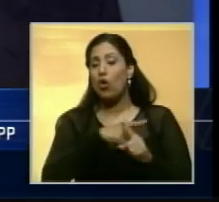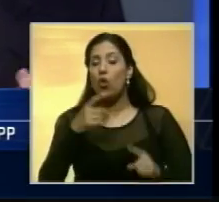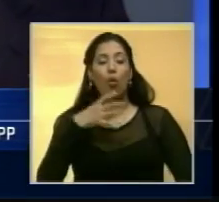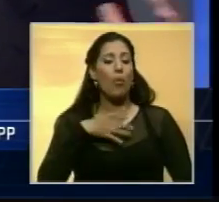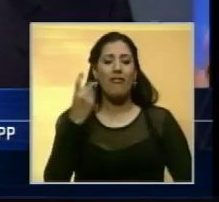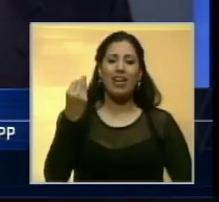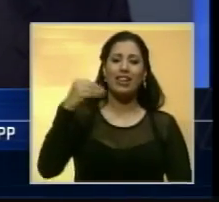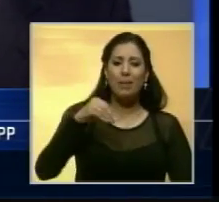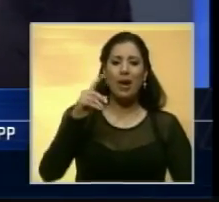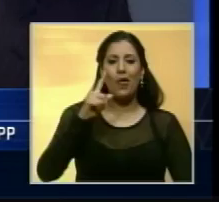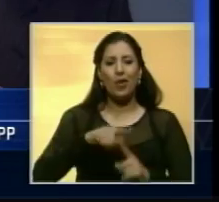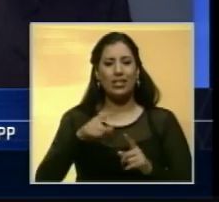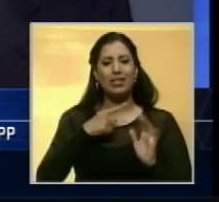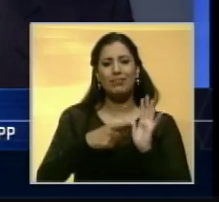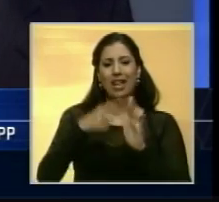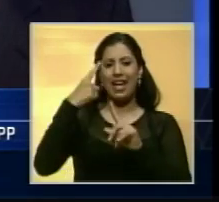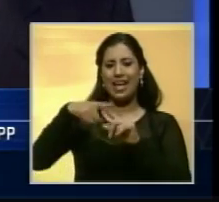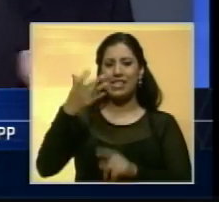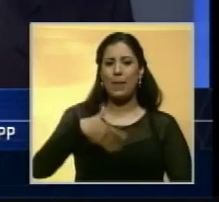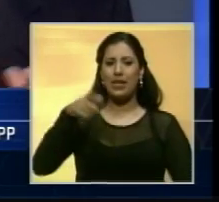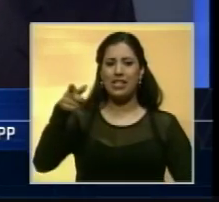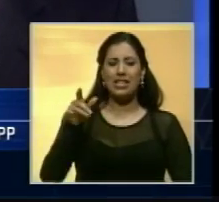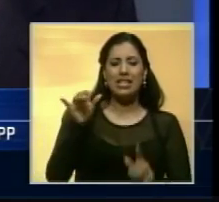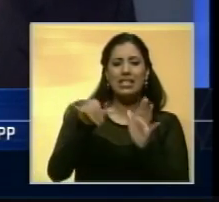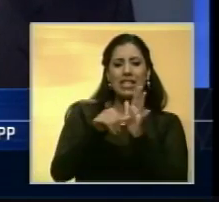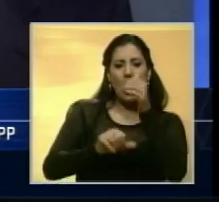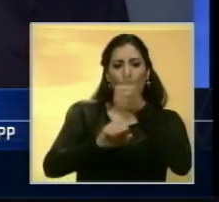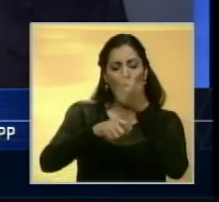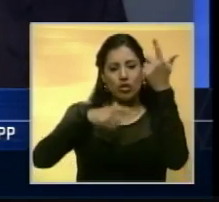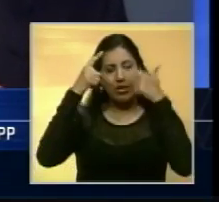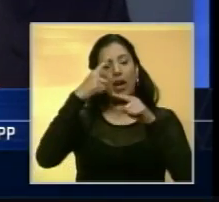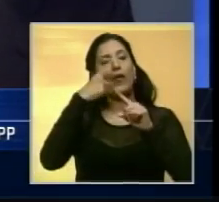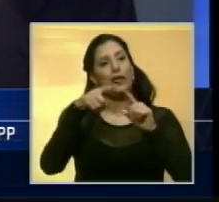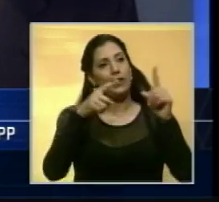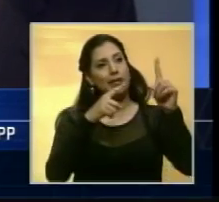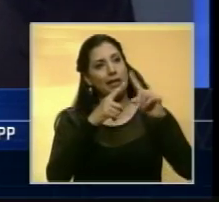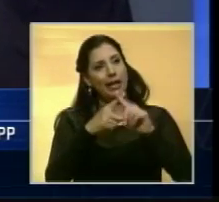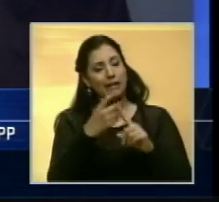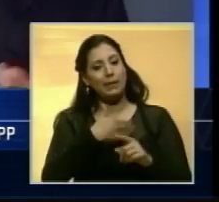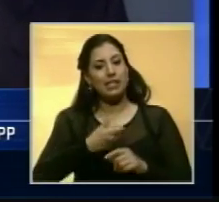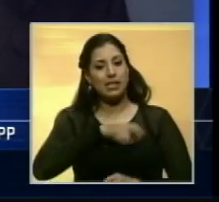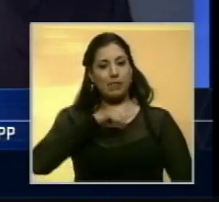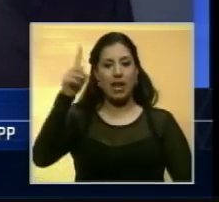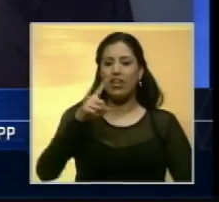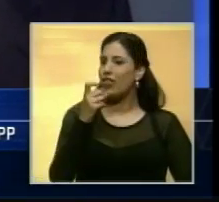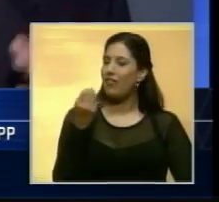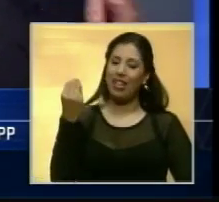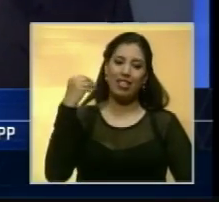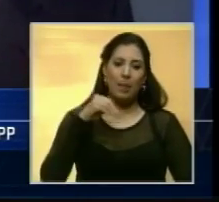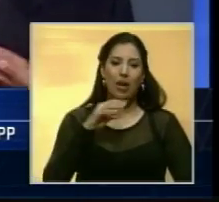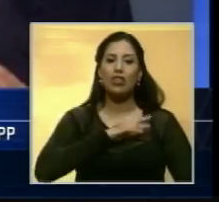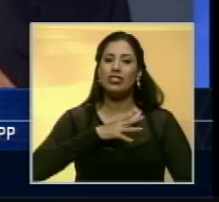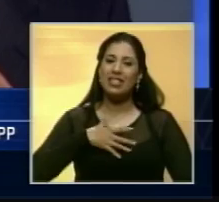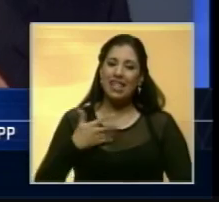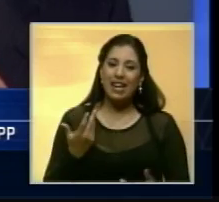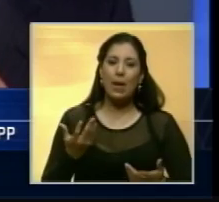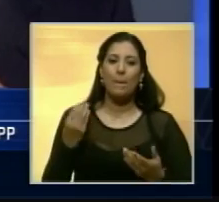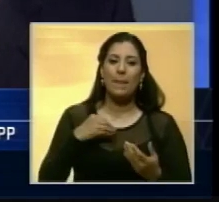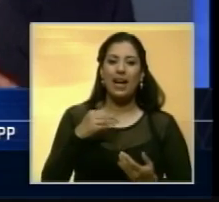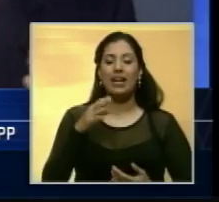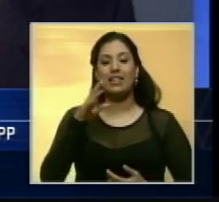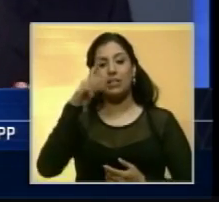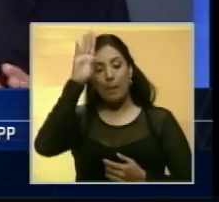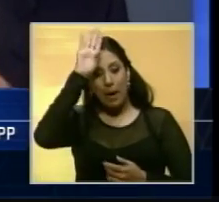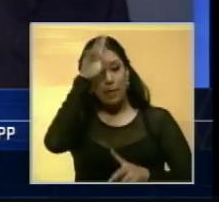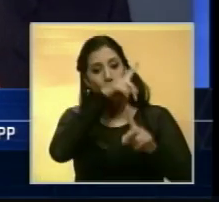que no es suficiente porque esos expresidentes son cercanos al chavismo, vino el expresidente Zapatero. No, que no es suficiente que queremos que venga el